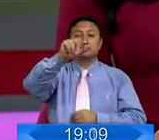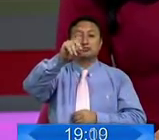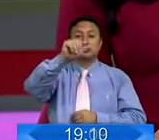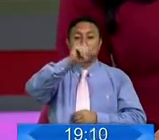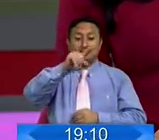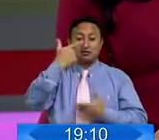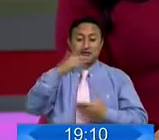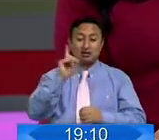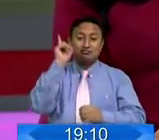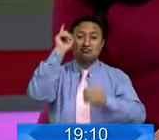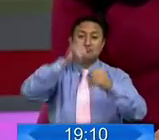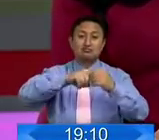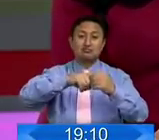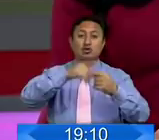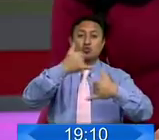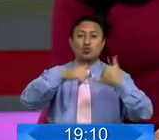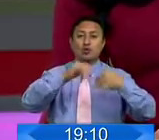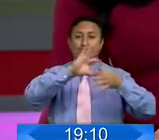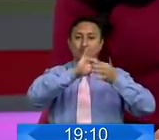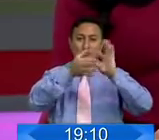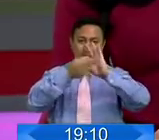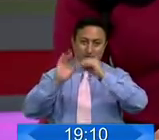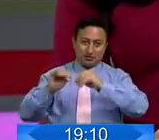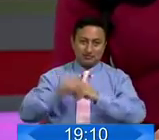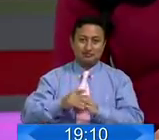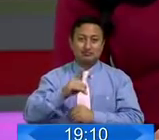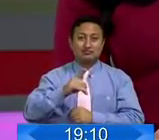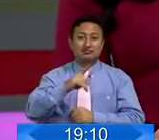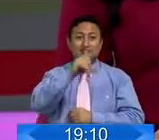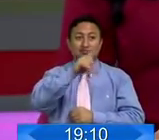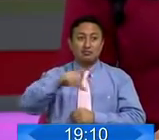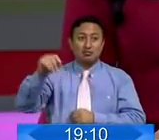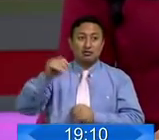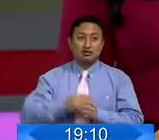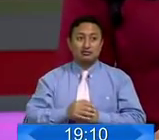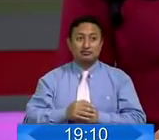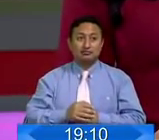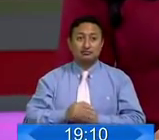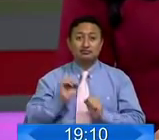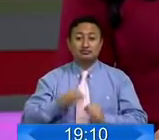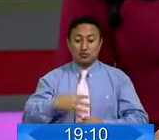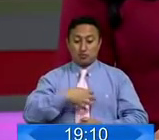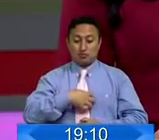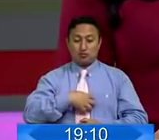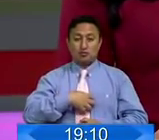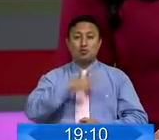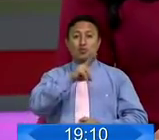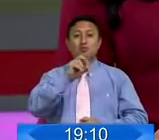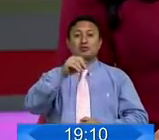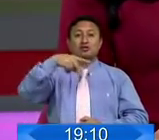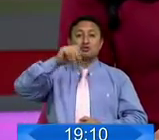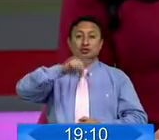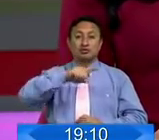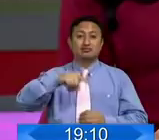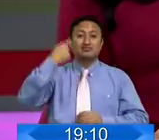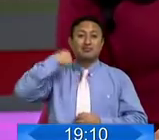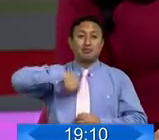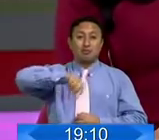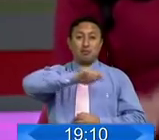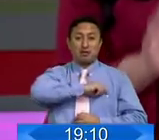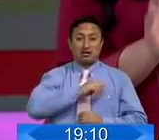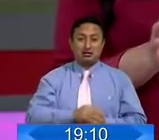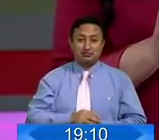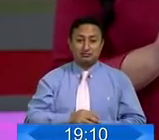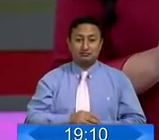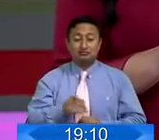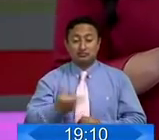Juegos Olímpicos de Tokio y al Mundial de Doha tras ganar la medalla de oro en los 20 kilómetros del Gran Premio de La Coruña. En rueda